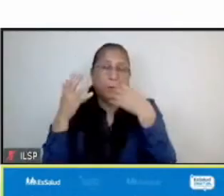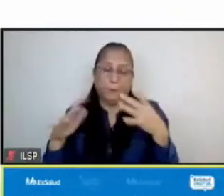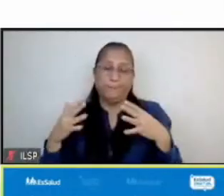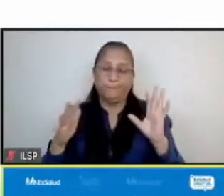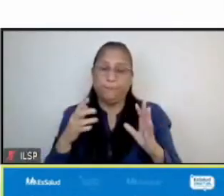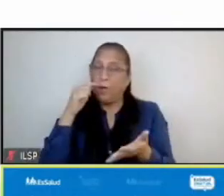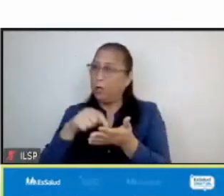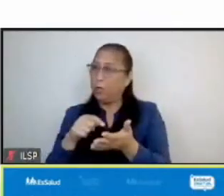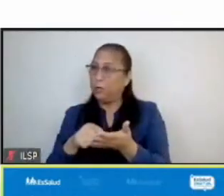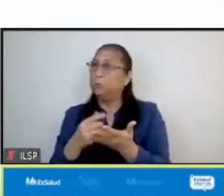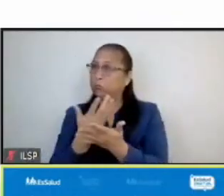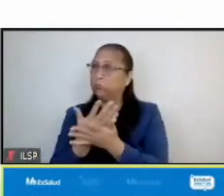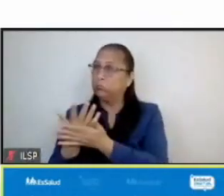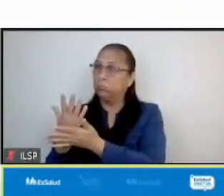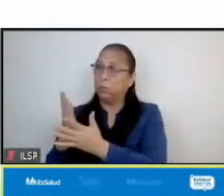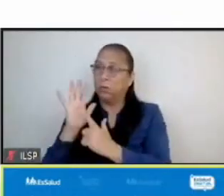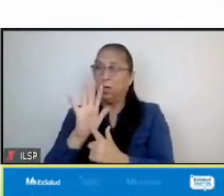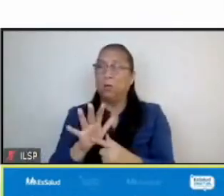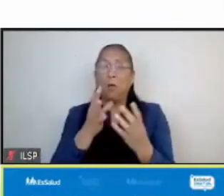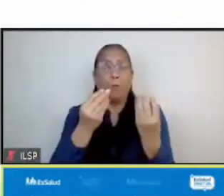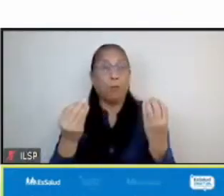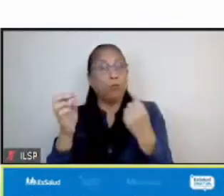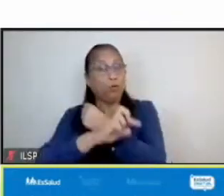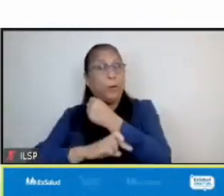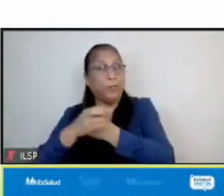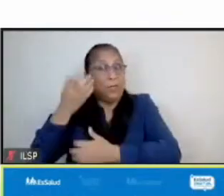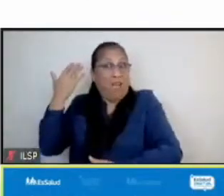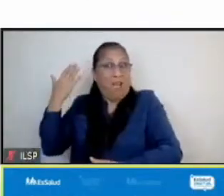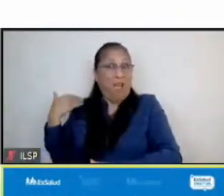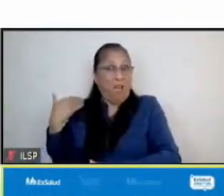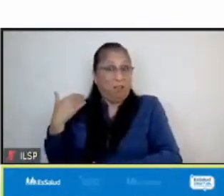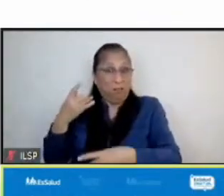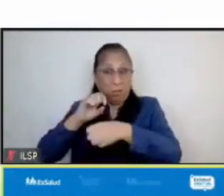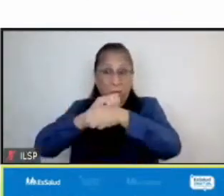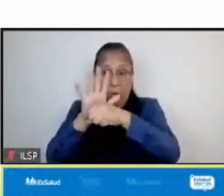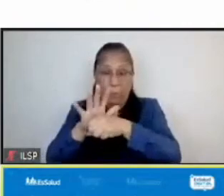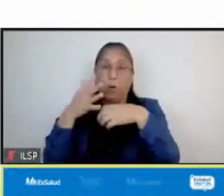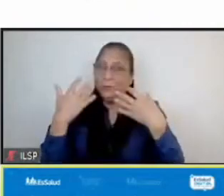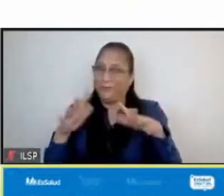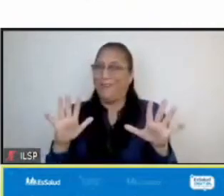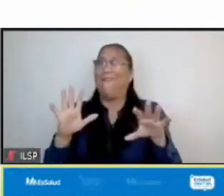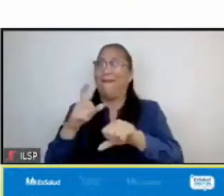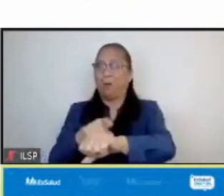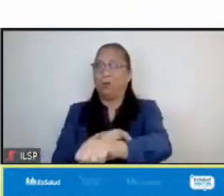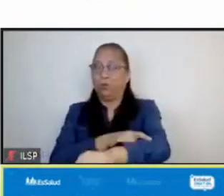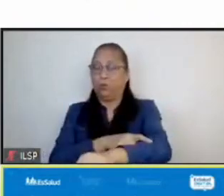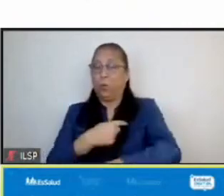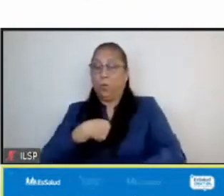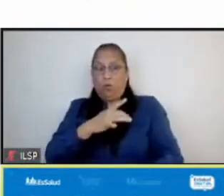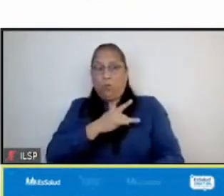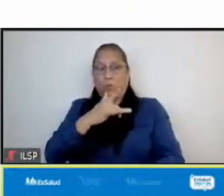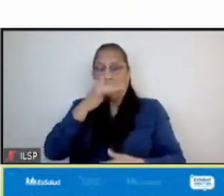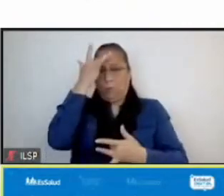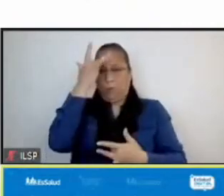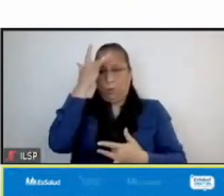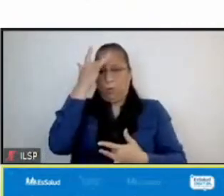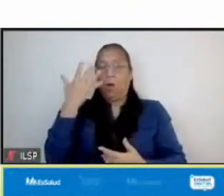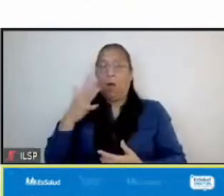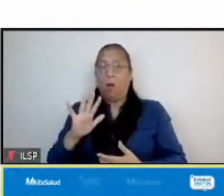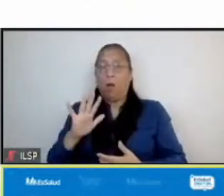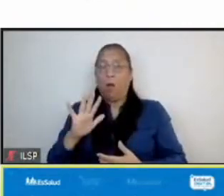más notorio esto, pero hay muchos países en los cuales desde antes que se hiciera el COVID tenían o tienen la costumbre de si uno está enfermo y va a usar el transporte público, se